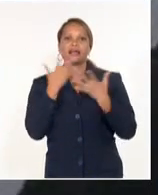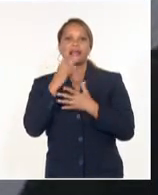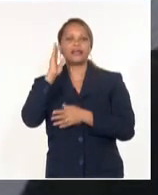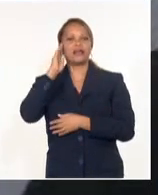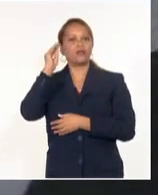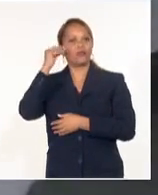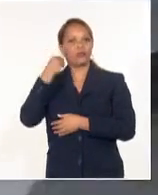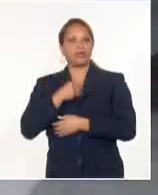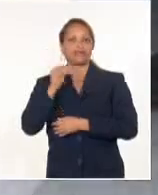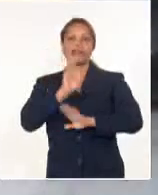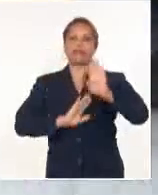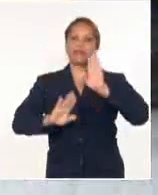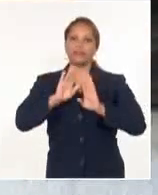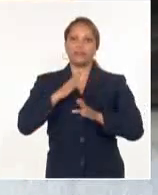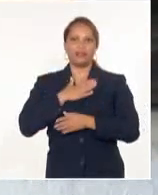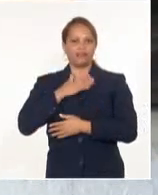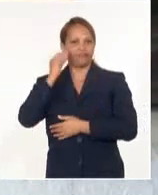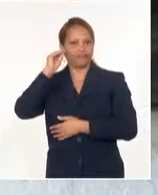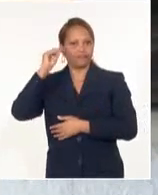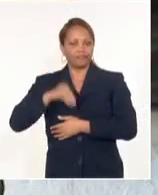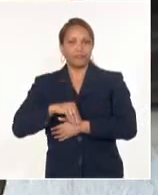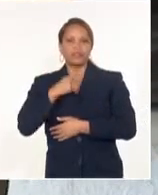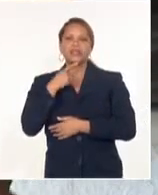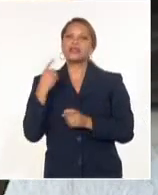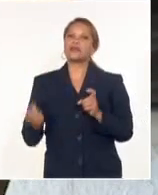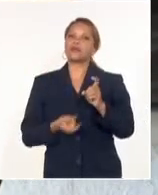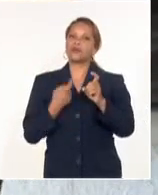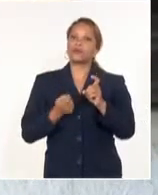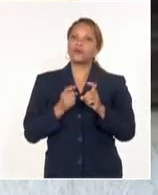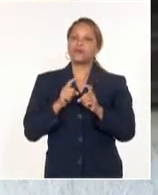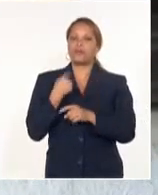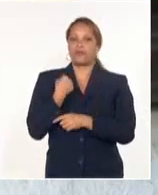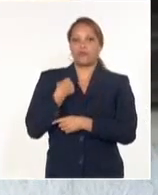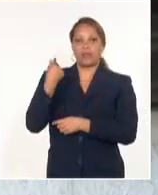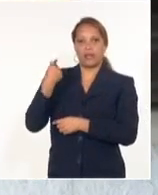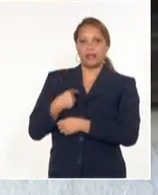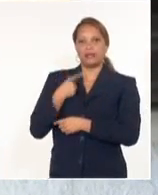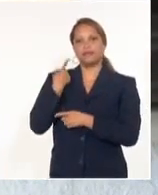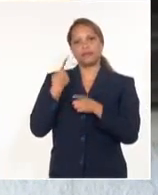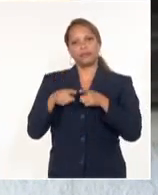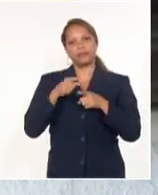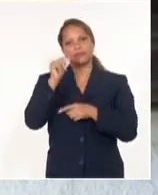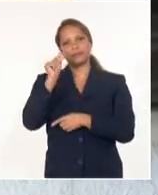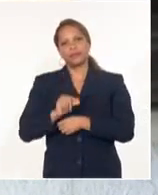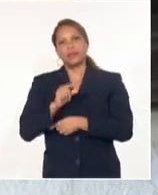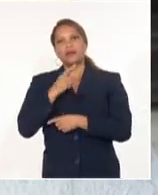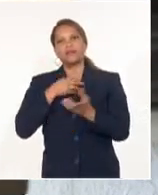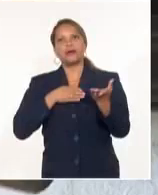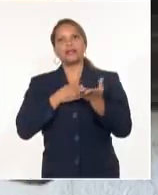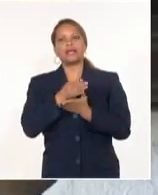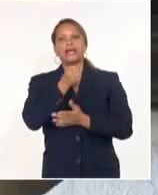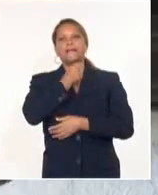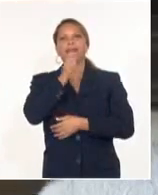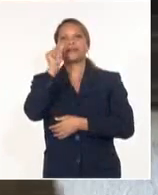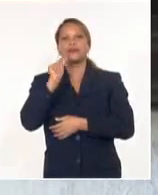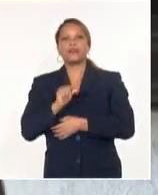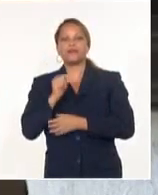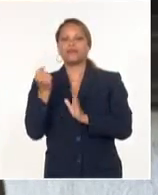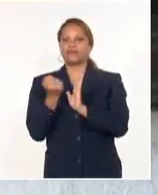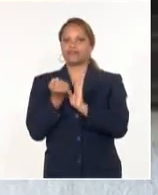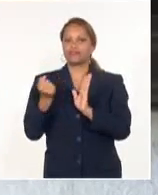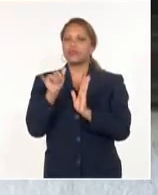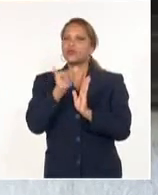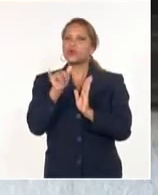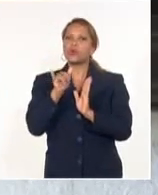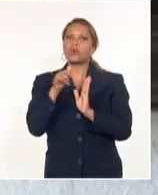a su profesión. Y batalló mucho, por él y por los demás, para consolidar su nombre en el periodismo cubano, pero también para